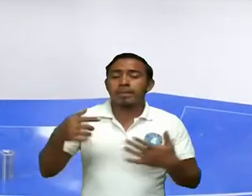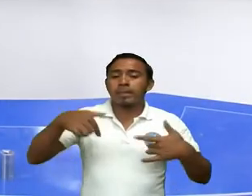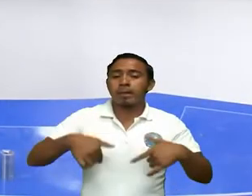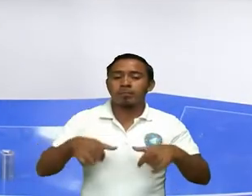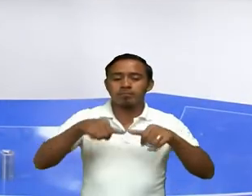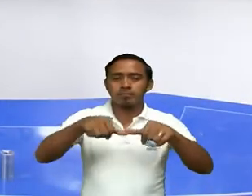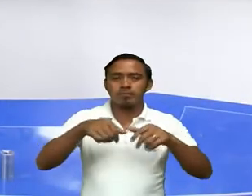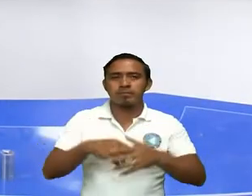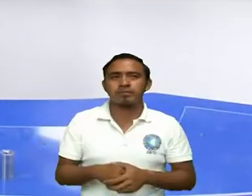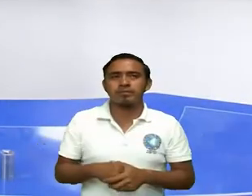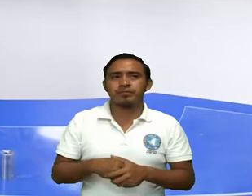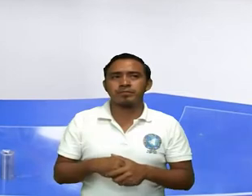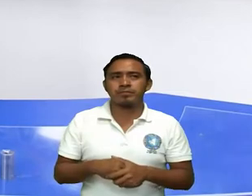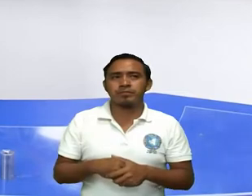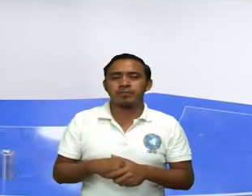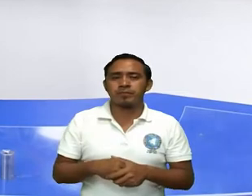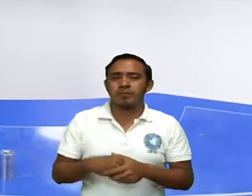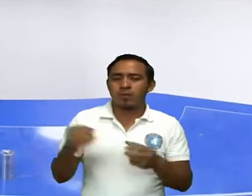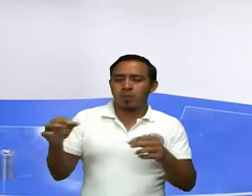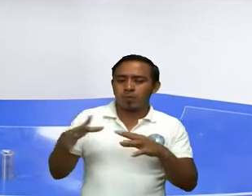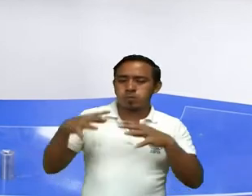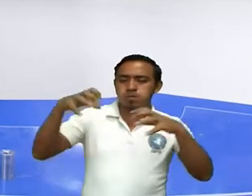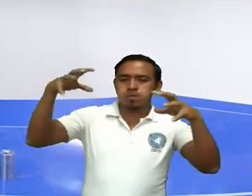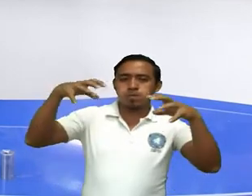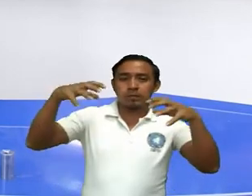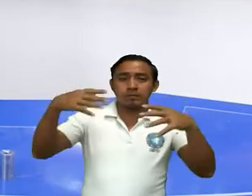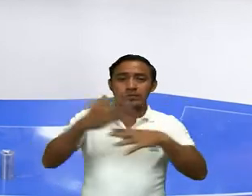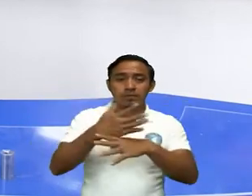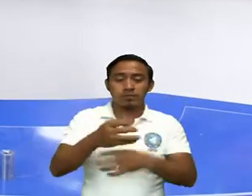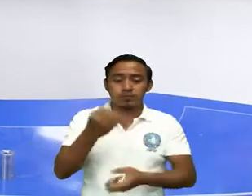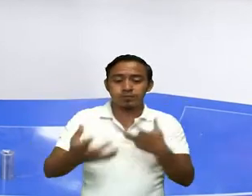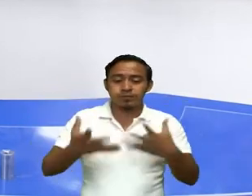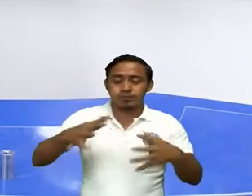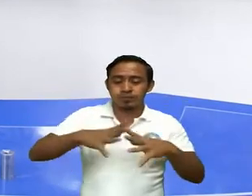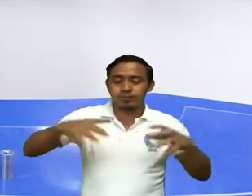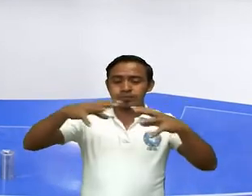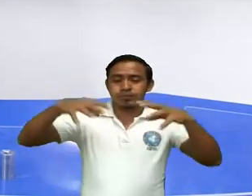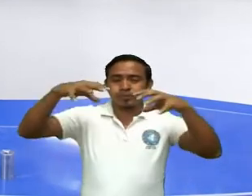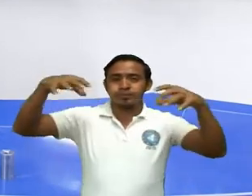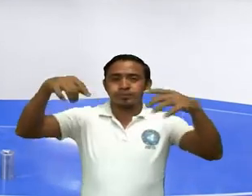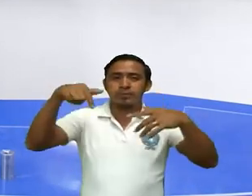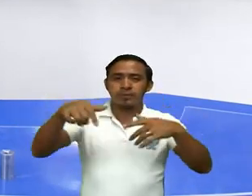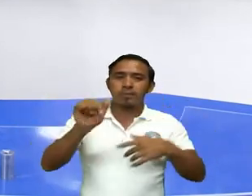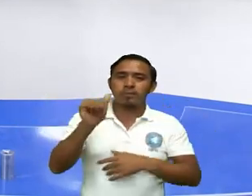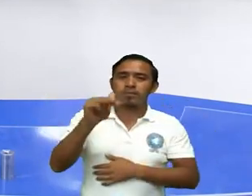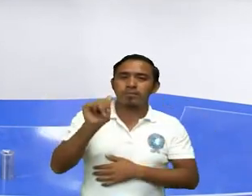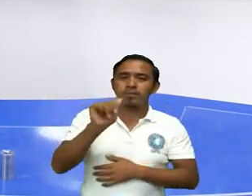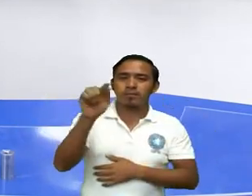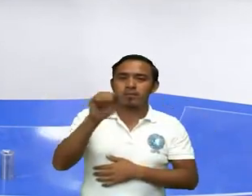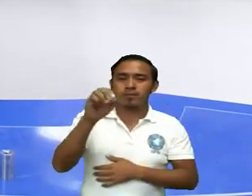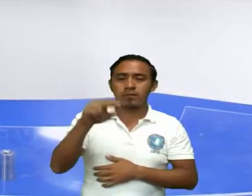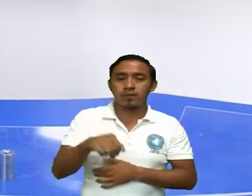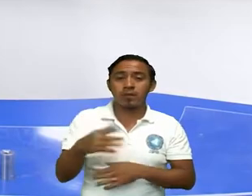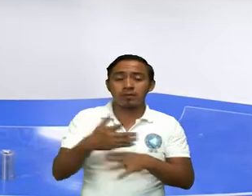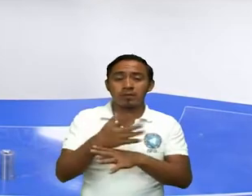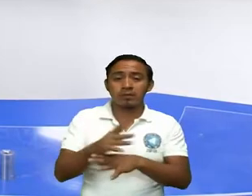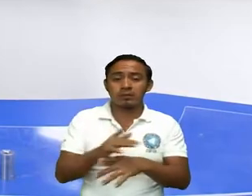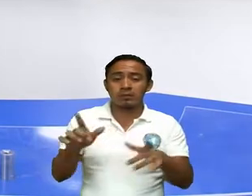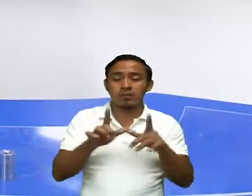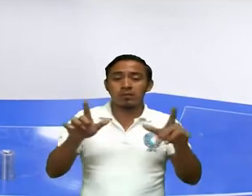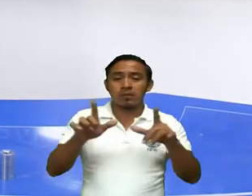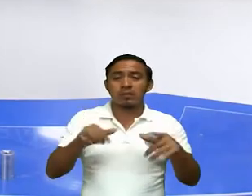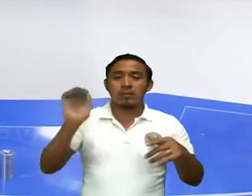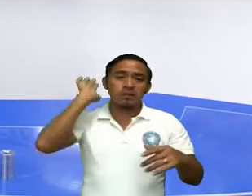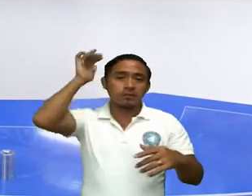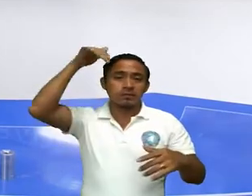Estamos de regreso. El humo de los incendios forestales que desde hace días azotan a la Amazonía llegó a varias provincias del norte